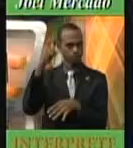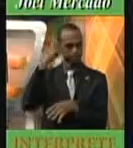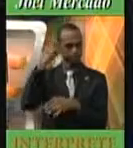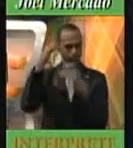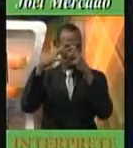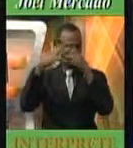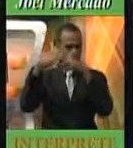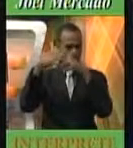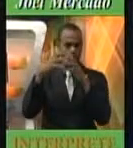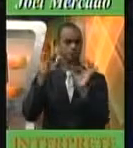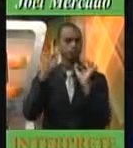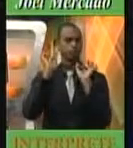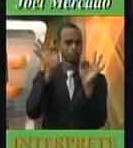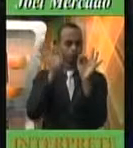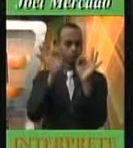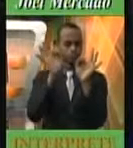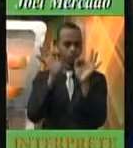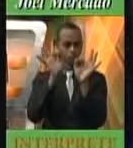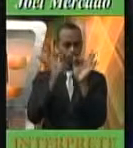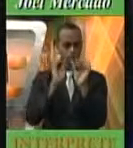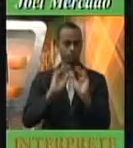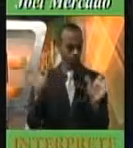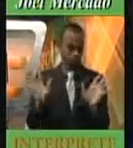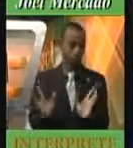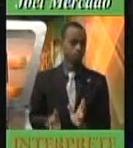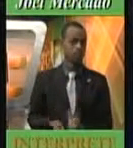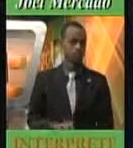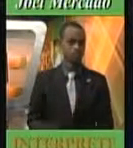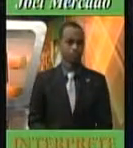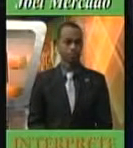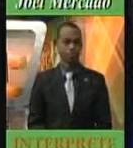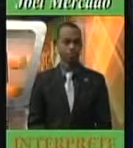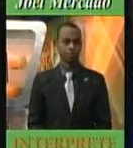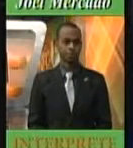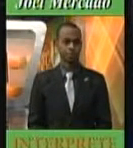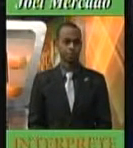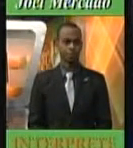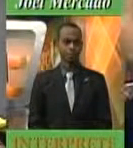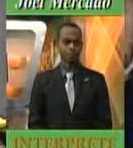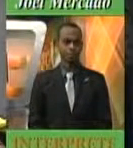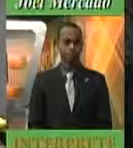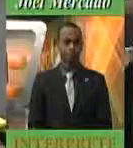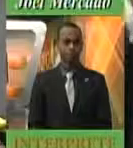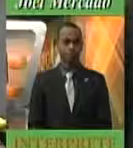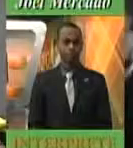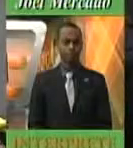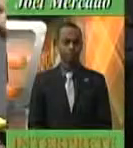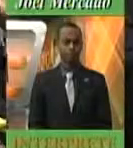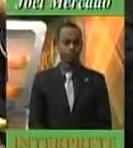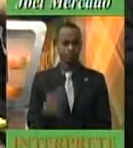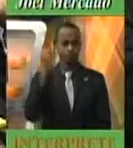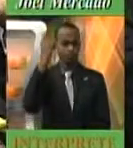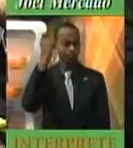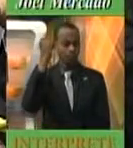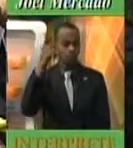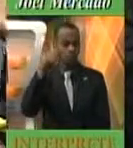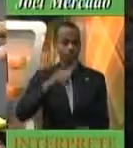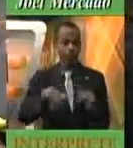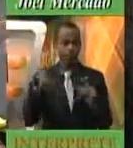Claro, claro. Más tan claro, ¿eh? Sí, sí. Sí. Tú comprendes, pero sin esa